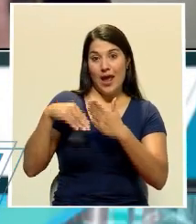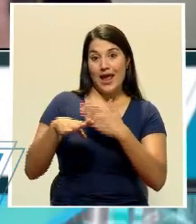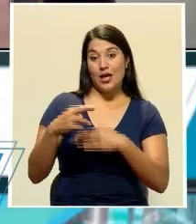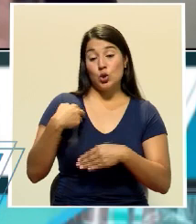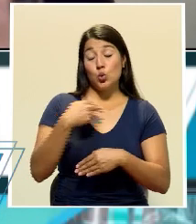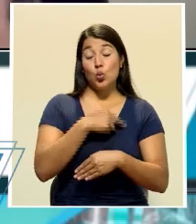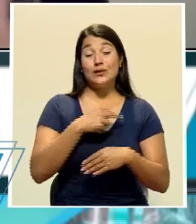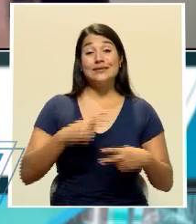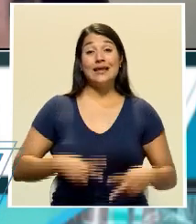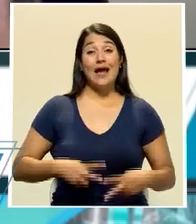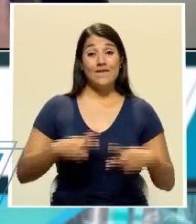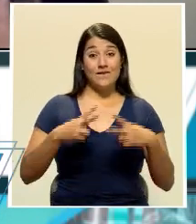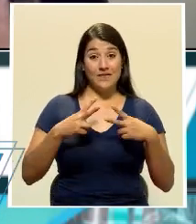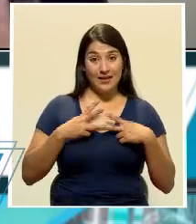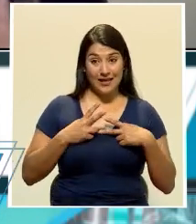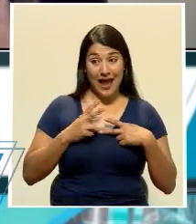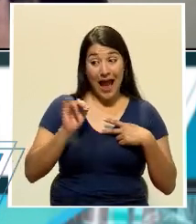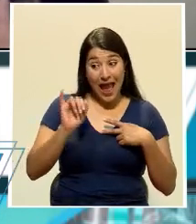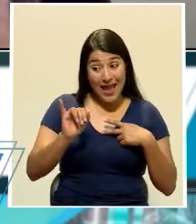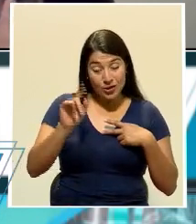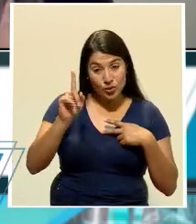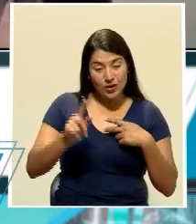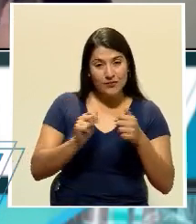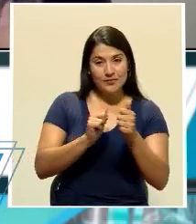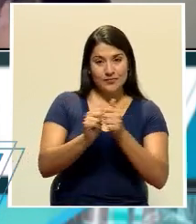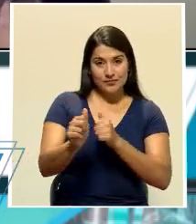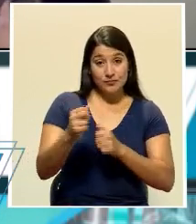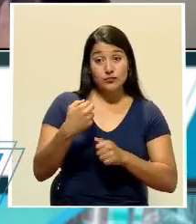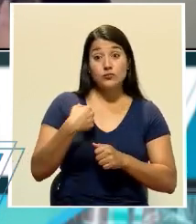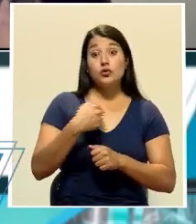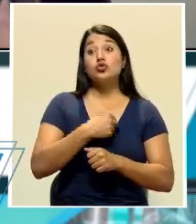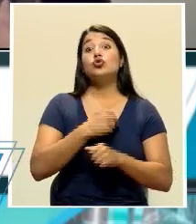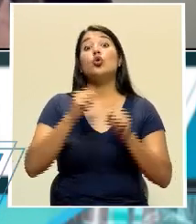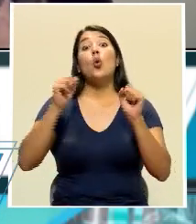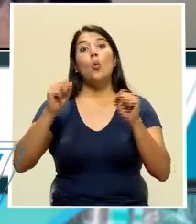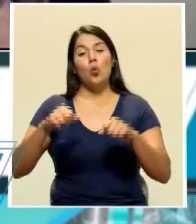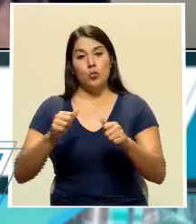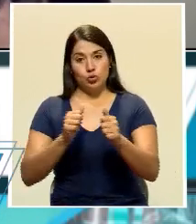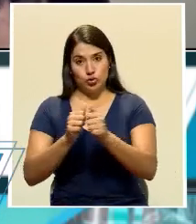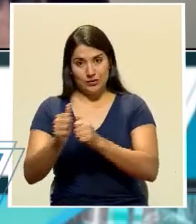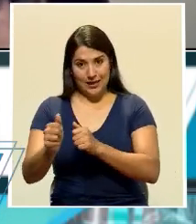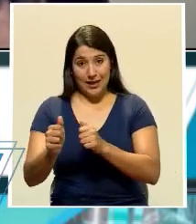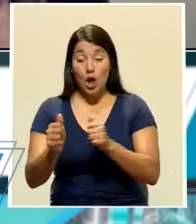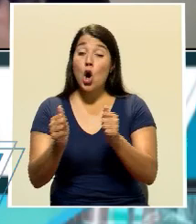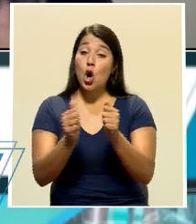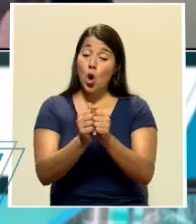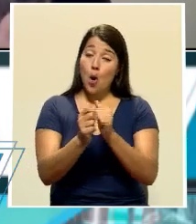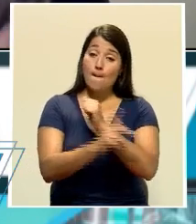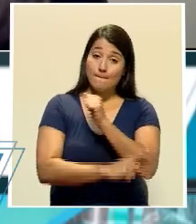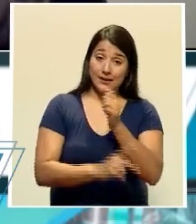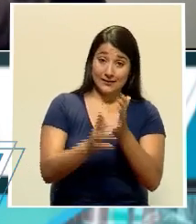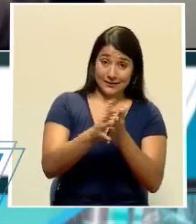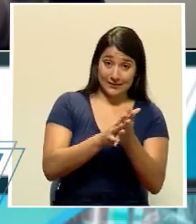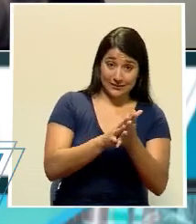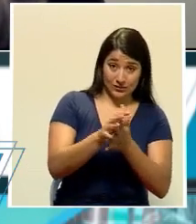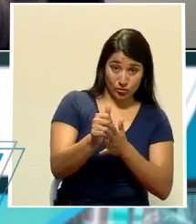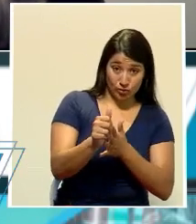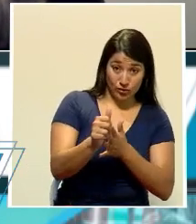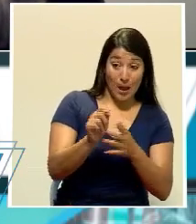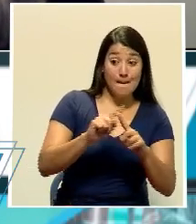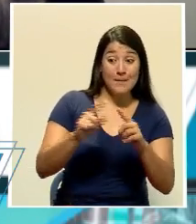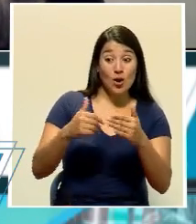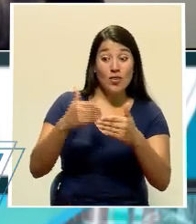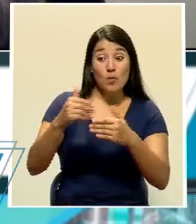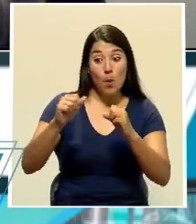existencias. De esto tendremos que salir. Vamos a salir con el país destruido, vamos a construir sobre